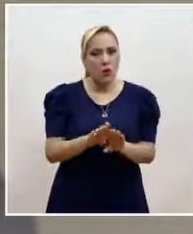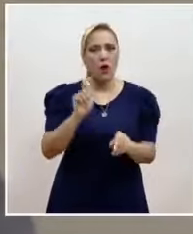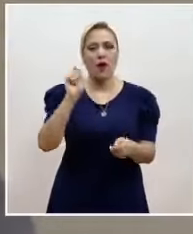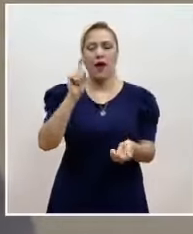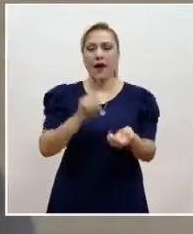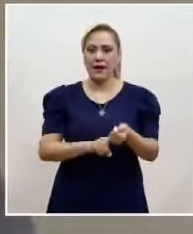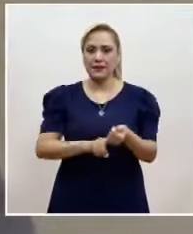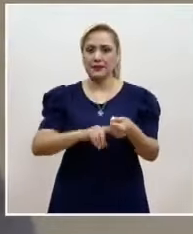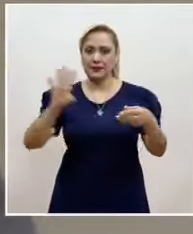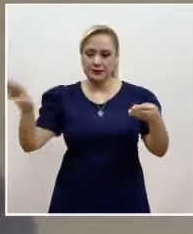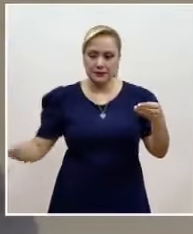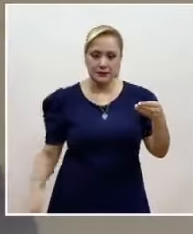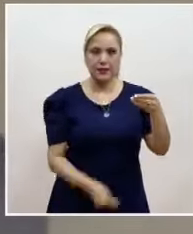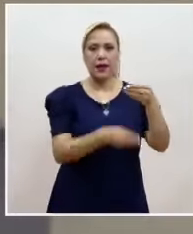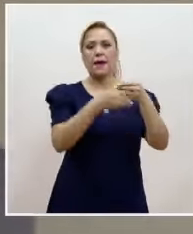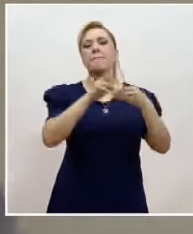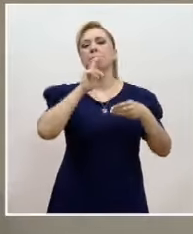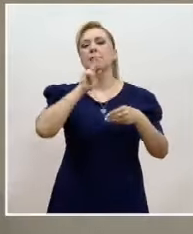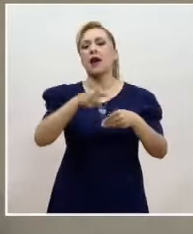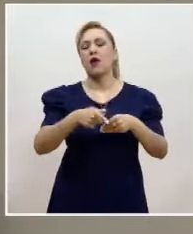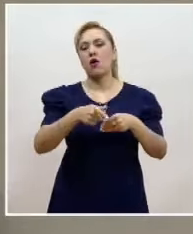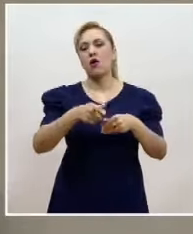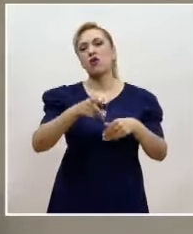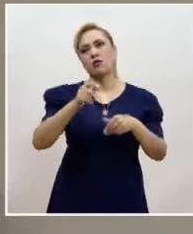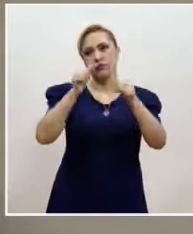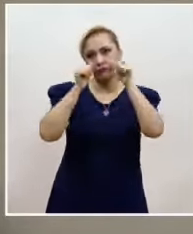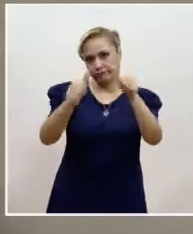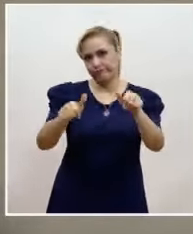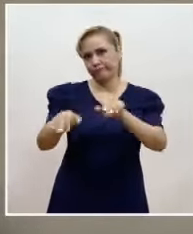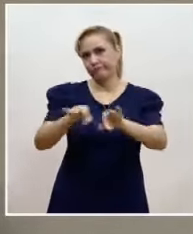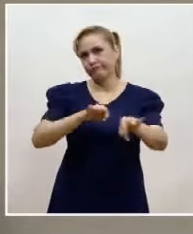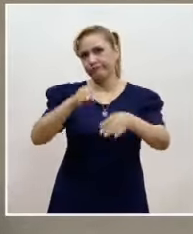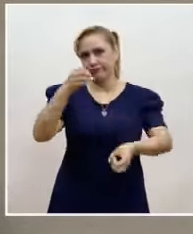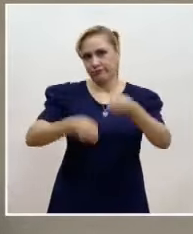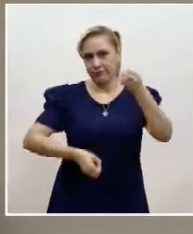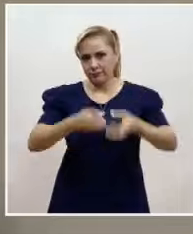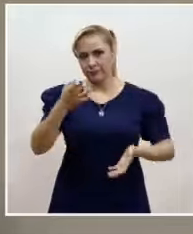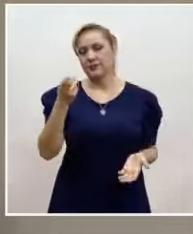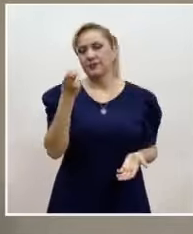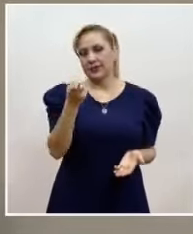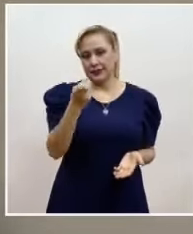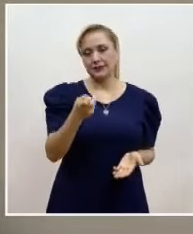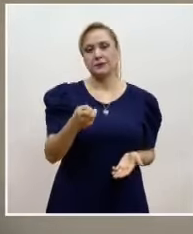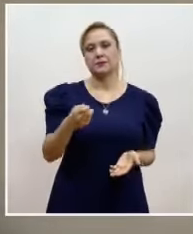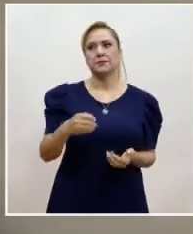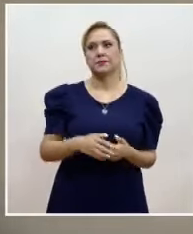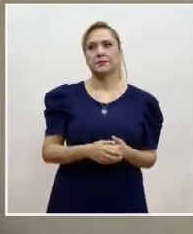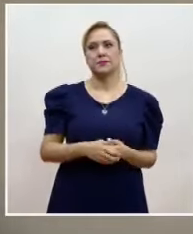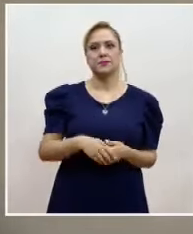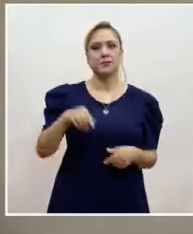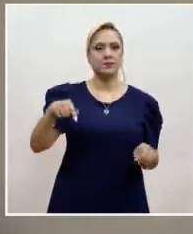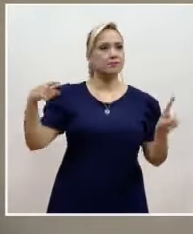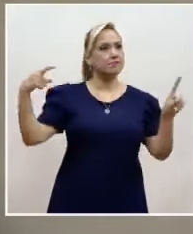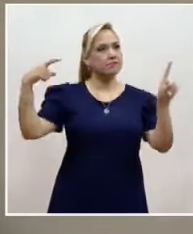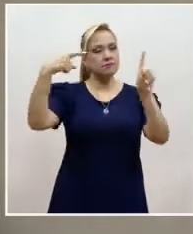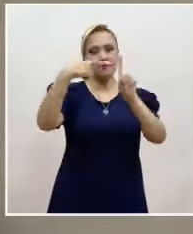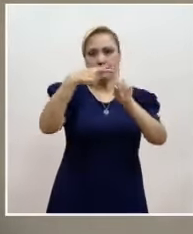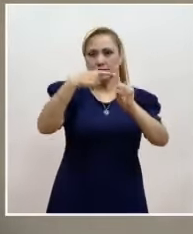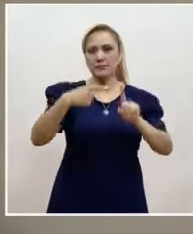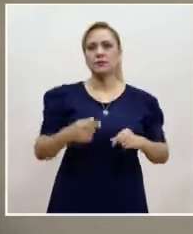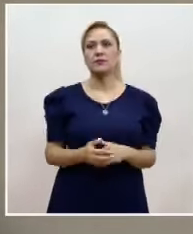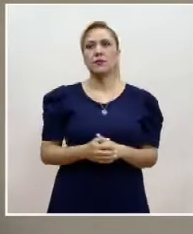tecnología, de hecho, se mejora el acceso a la justicia. Y esto implica que el centro o que el foco no está dentro